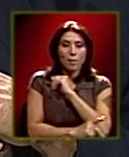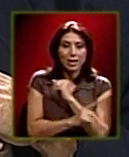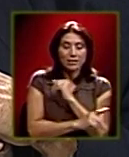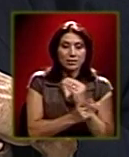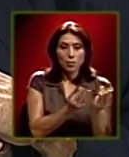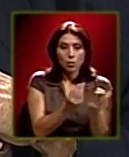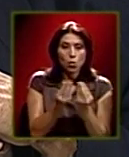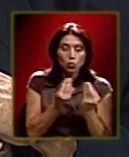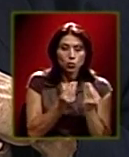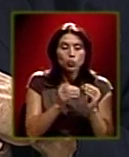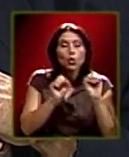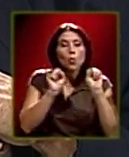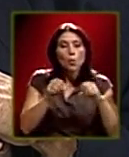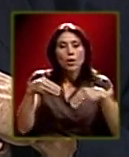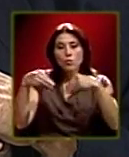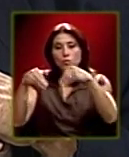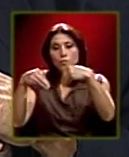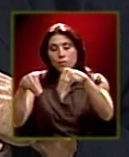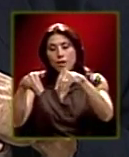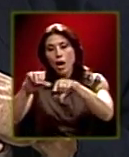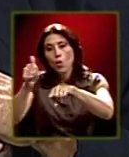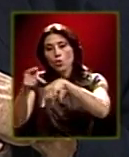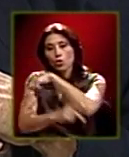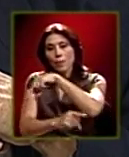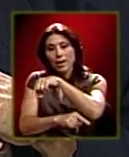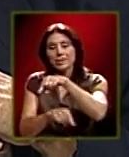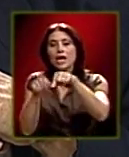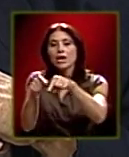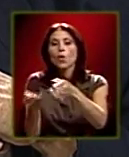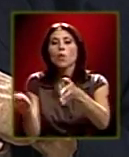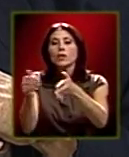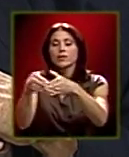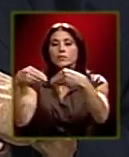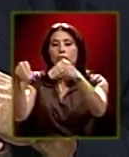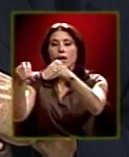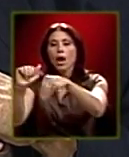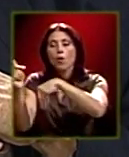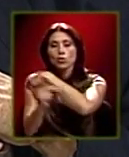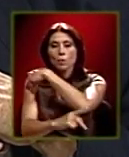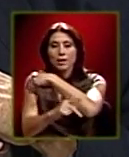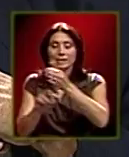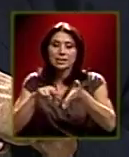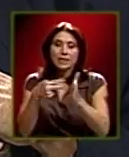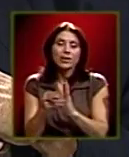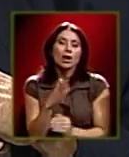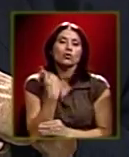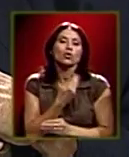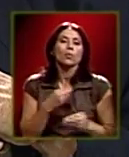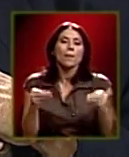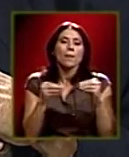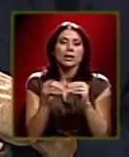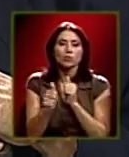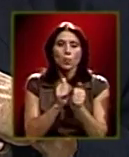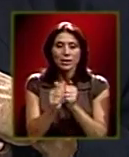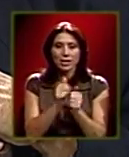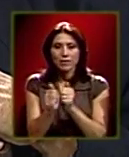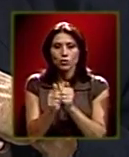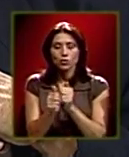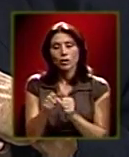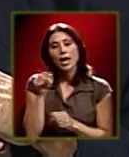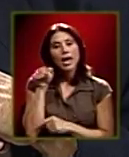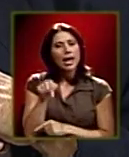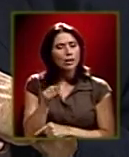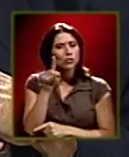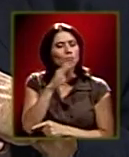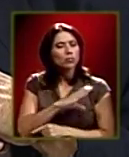país y ser reexportados a un tercer país, con lo cual somos más competitivos. Y este es un factor, yo diría,